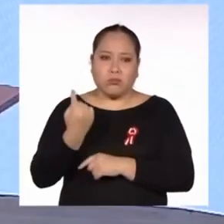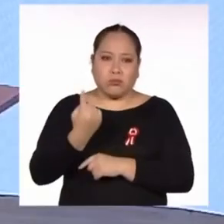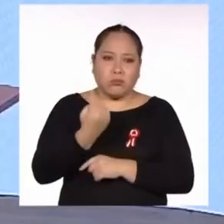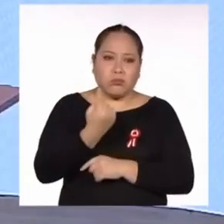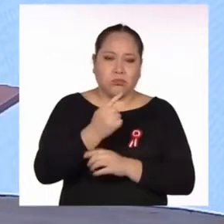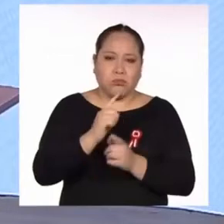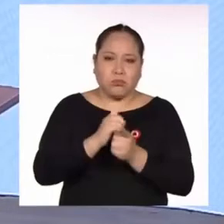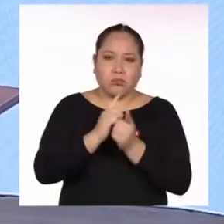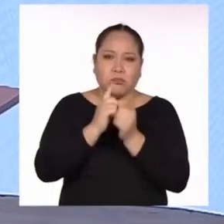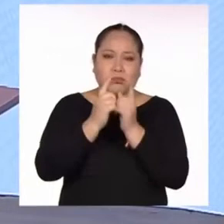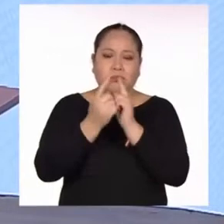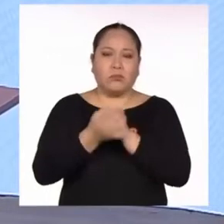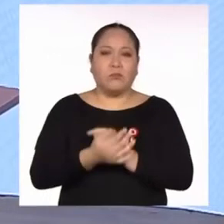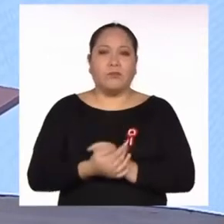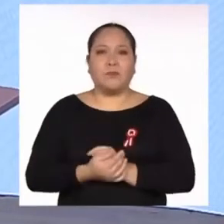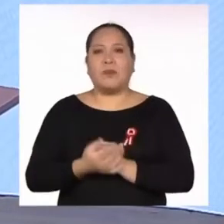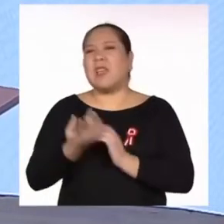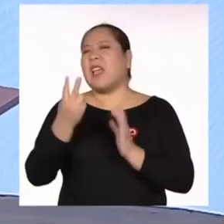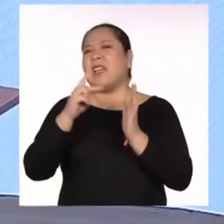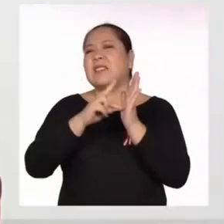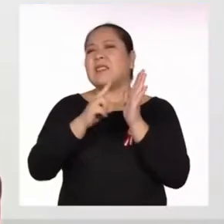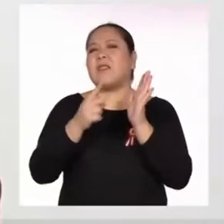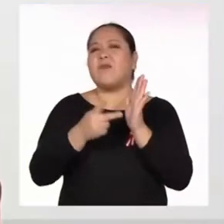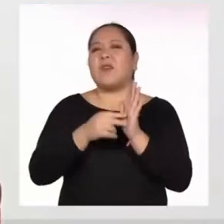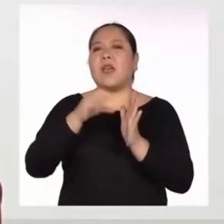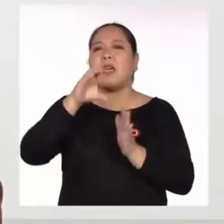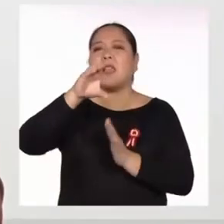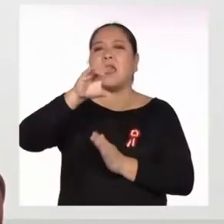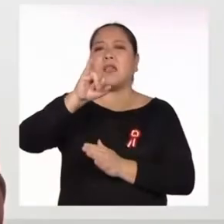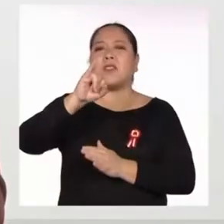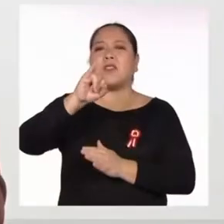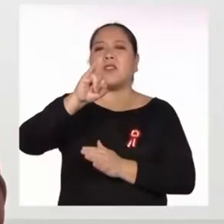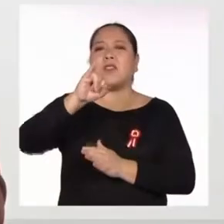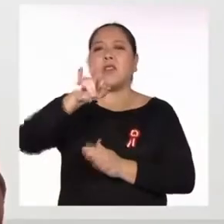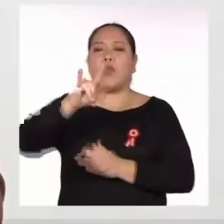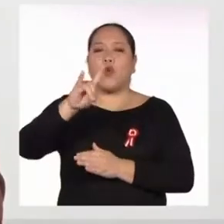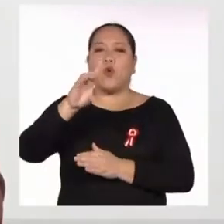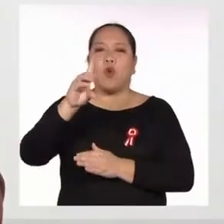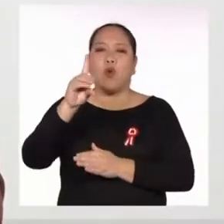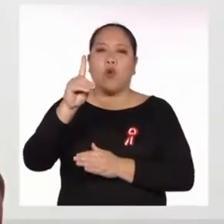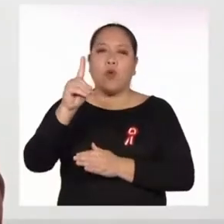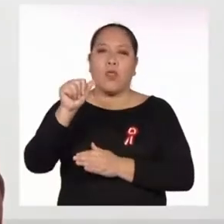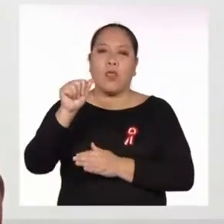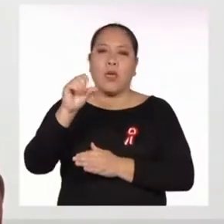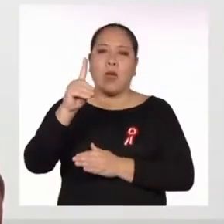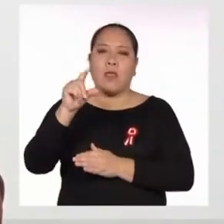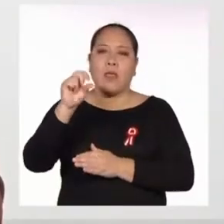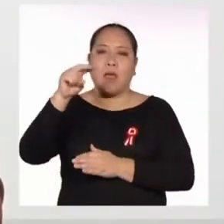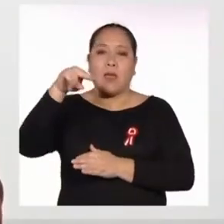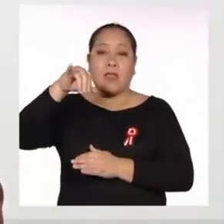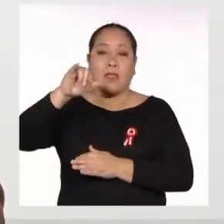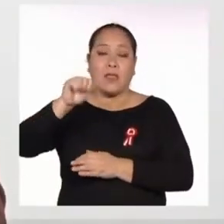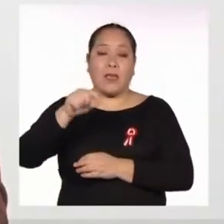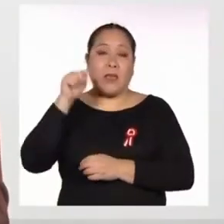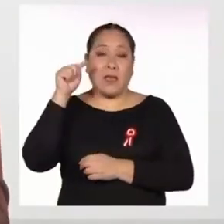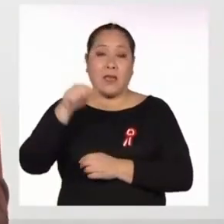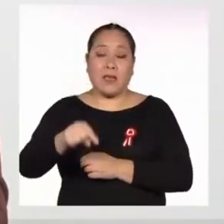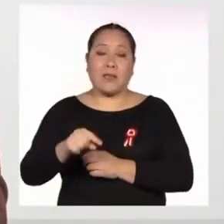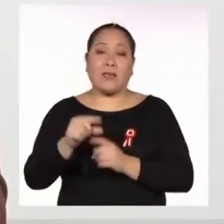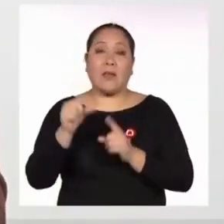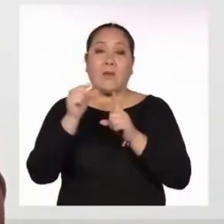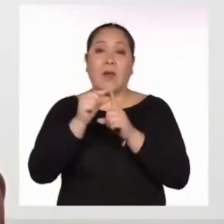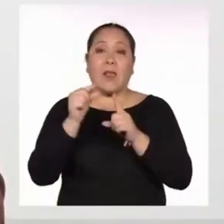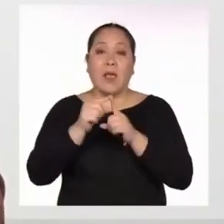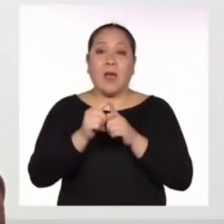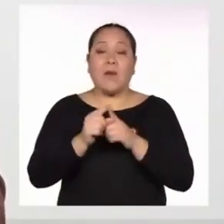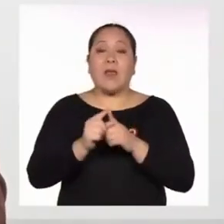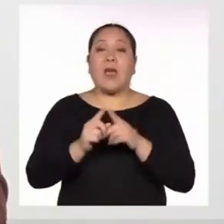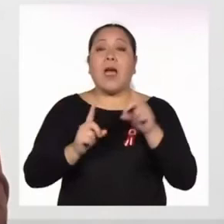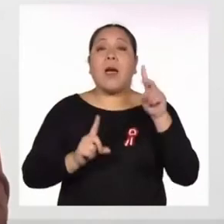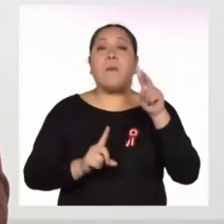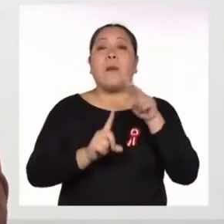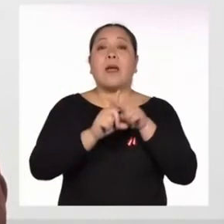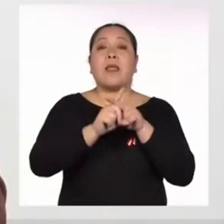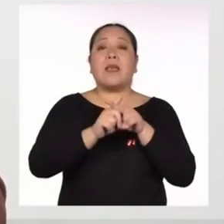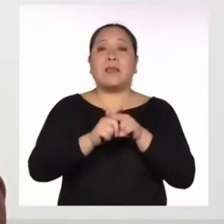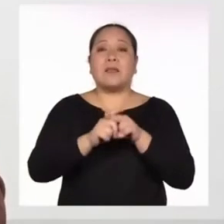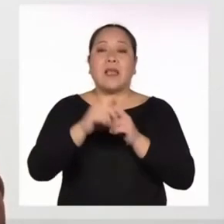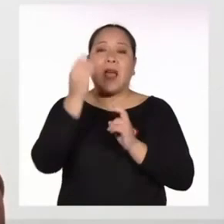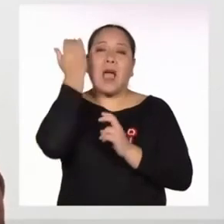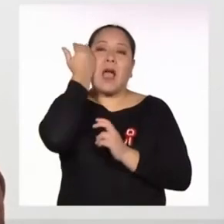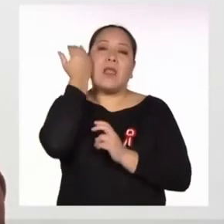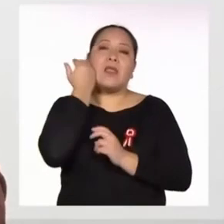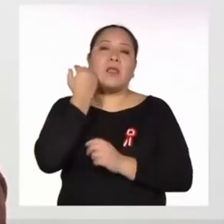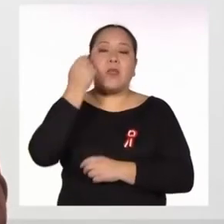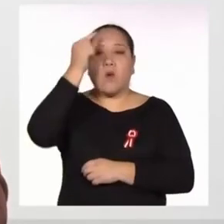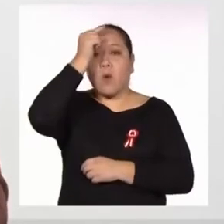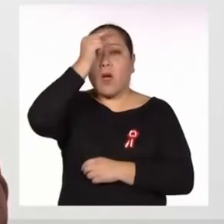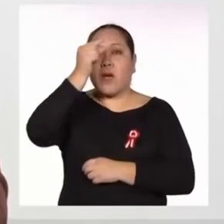que implica la ciudad en el el texto ciudadanía aparece en la antigua grecia después de un término